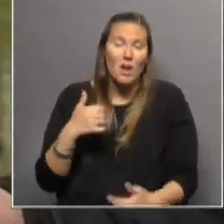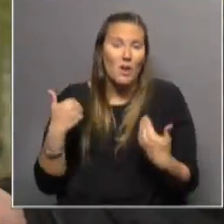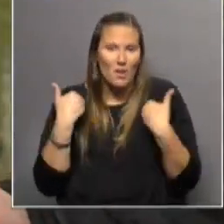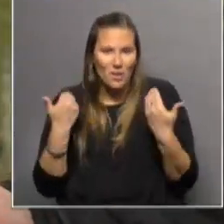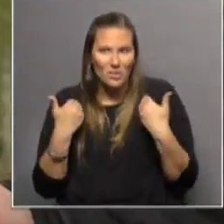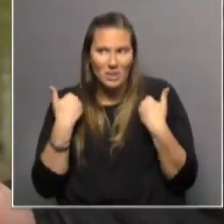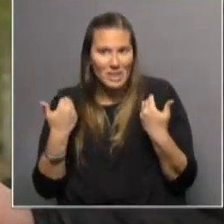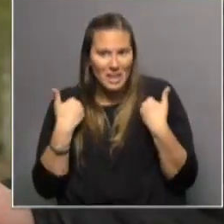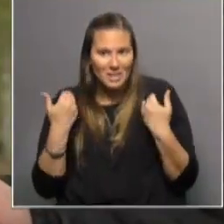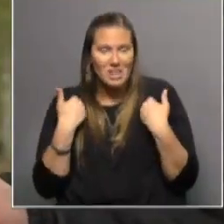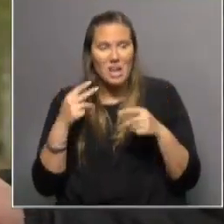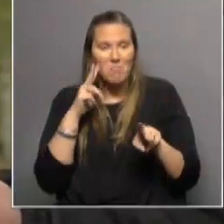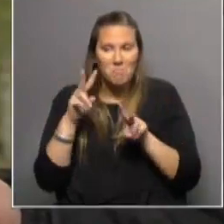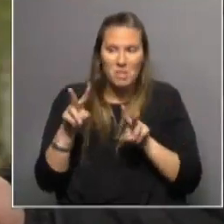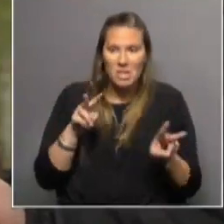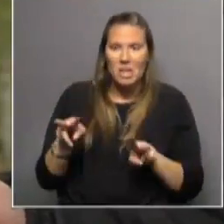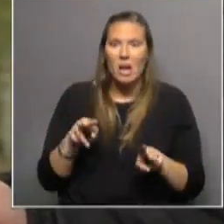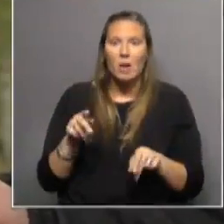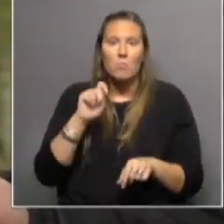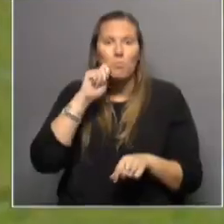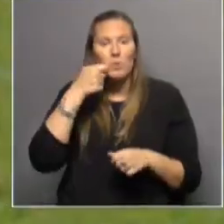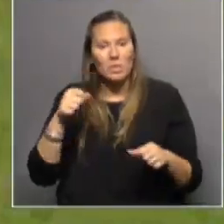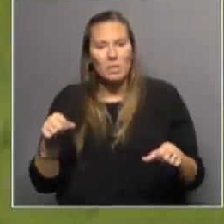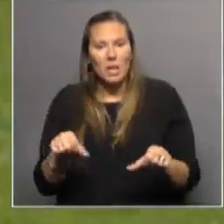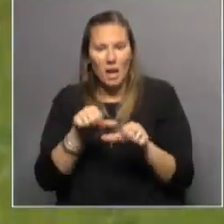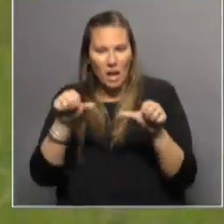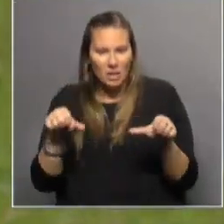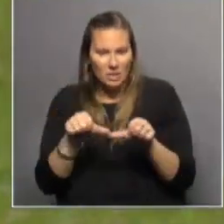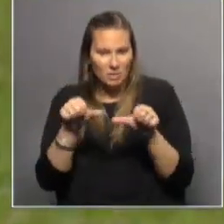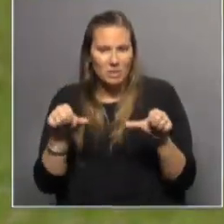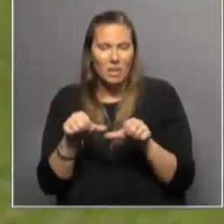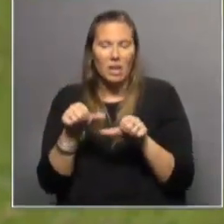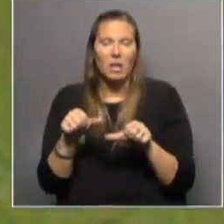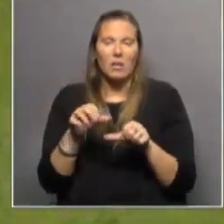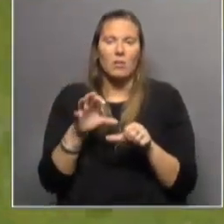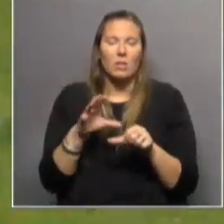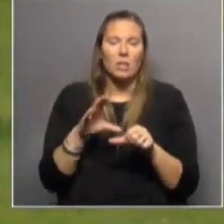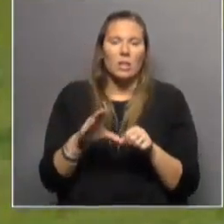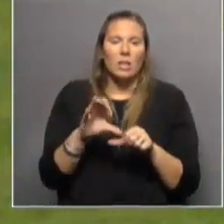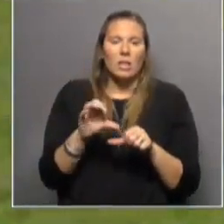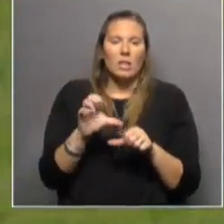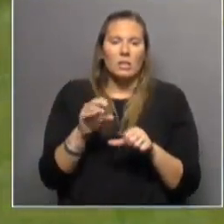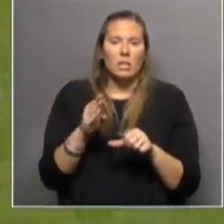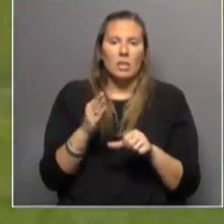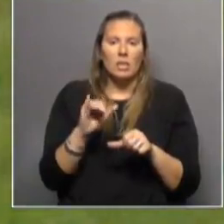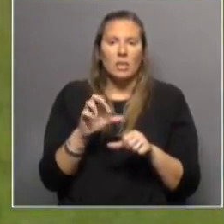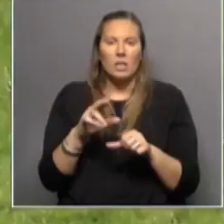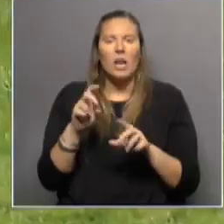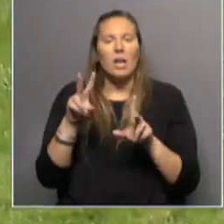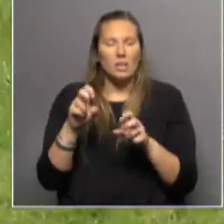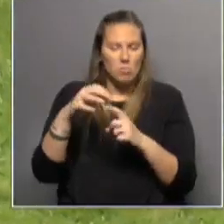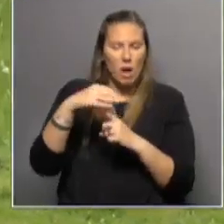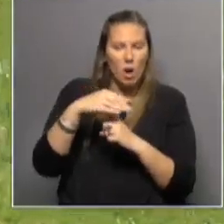todo lo que veían acá. Tuvimos muy lindas actividades con Alejandro Sequeiro, no sé si lo conocés, con el tema de los hongos.